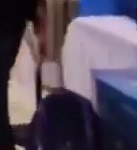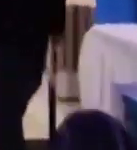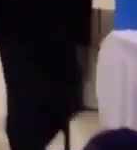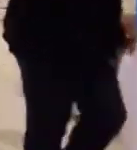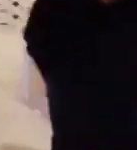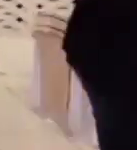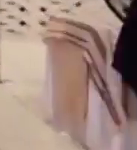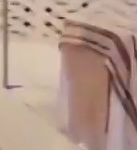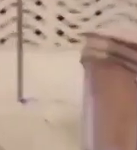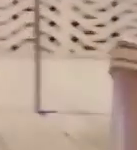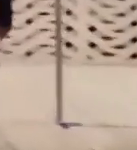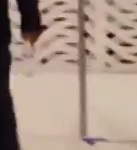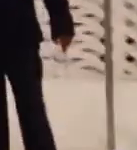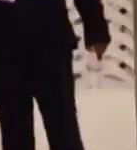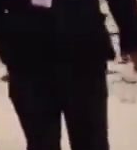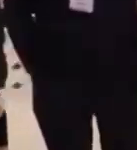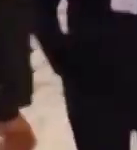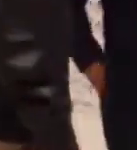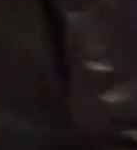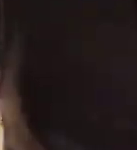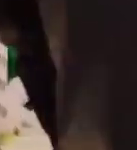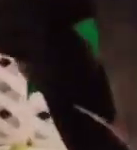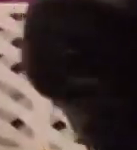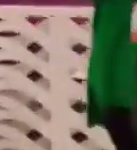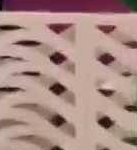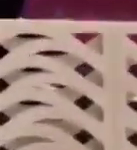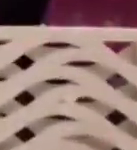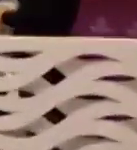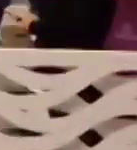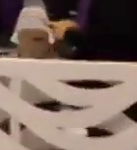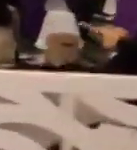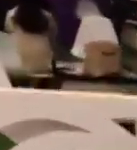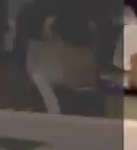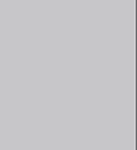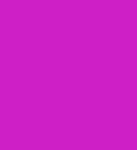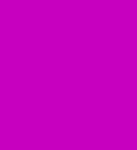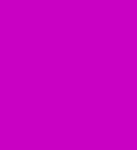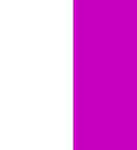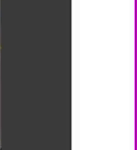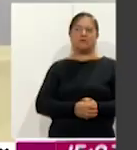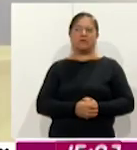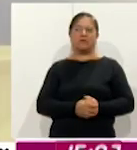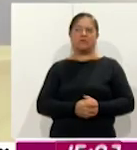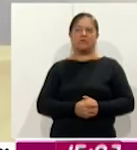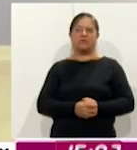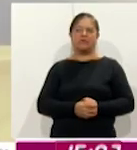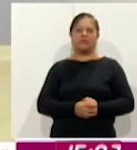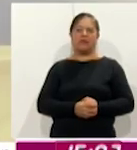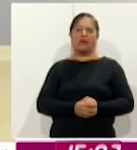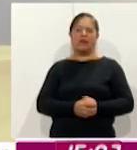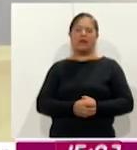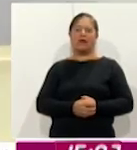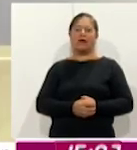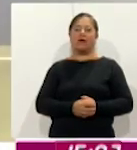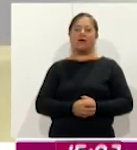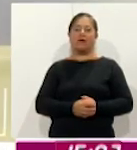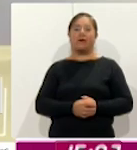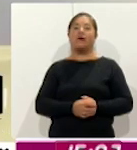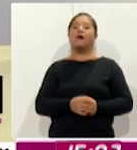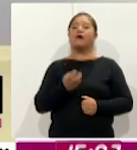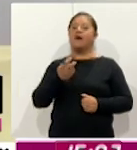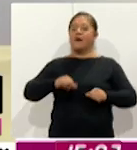Se registró una derrama económica de 423 millones de pesos. Un evento que tiene como